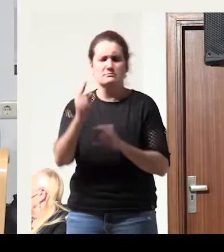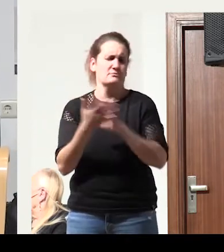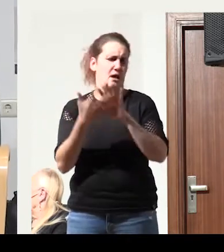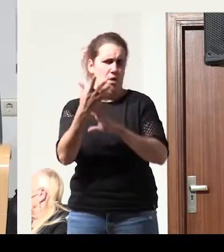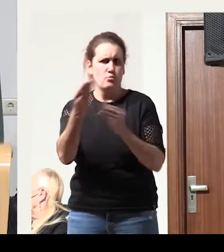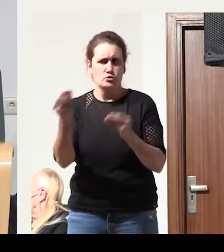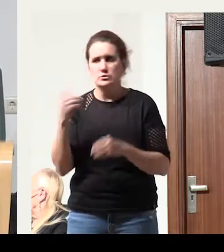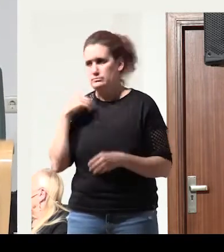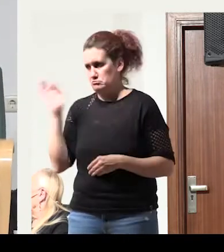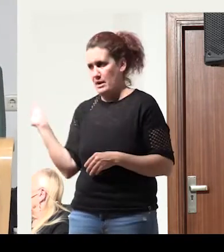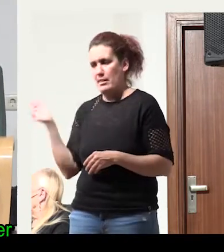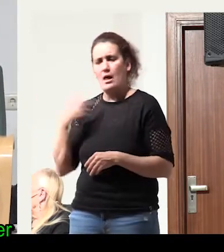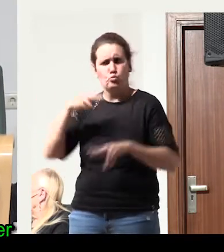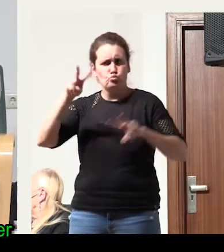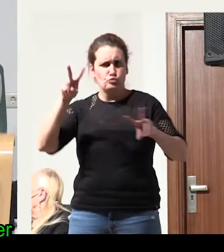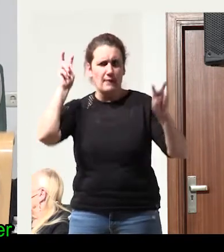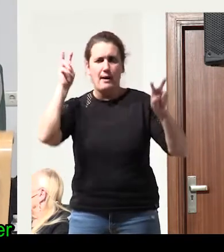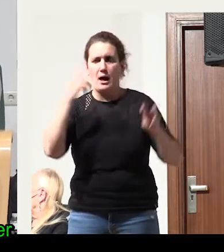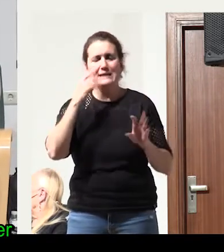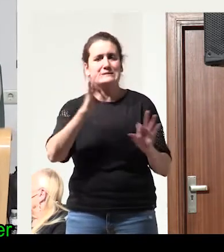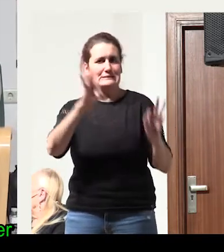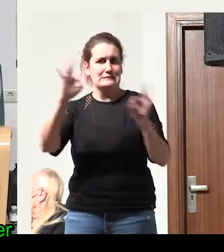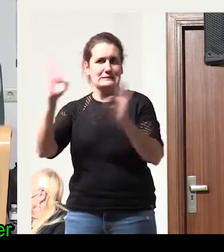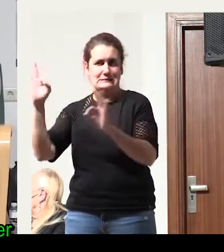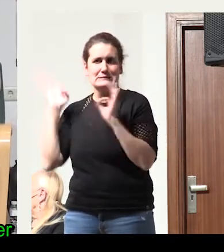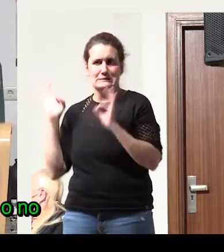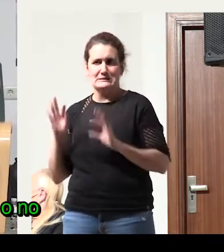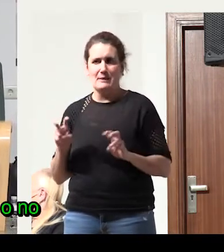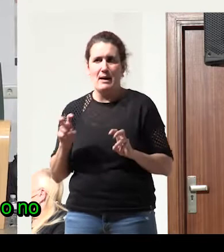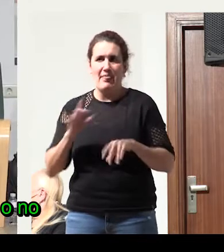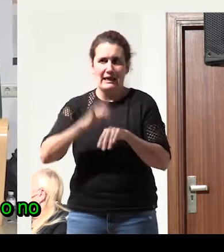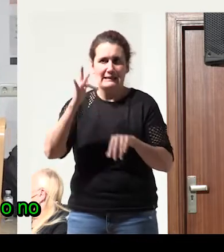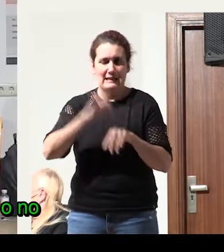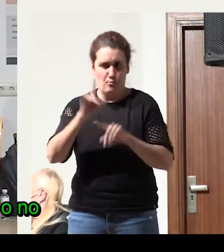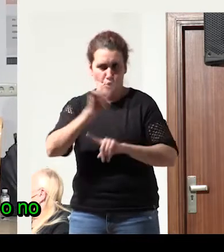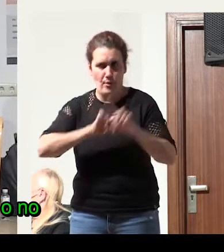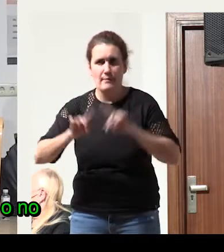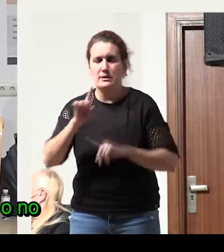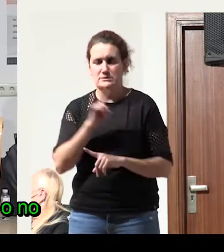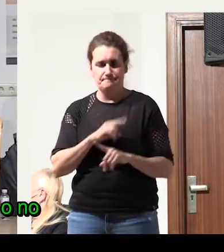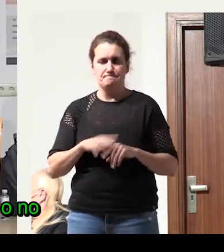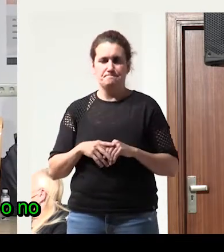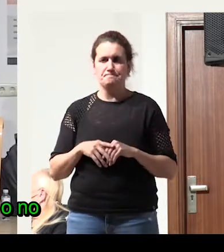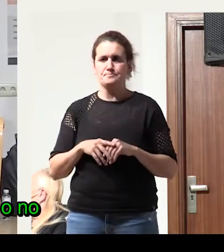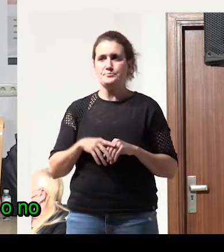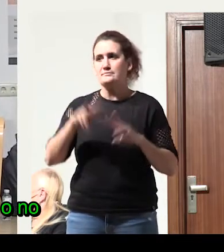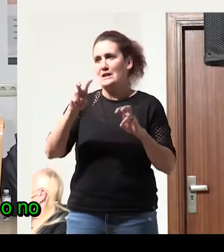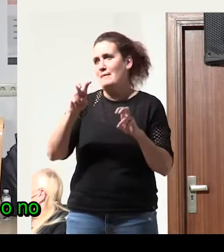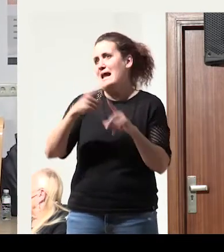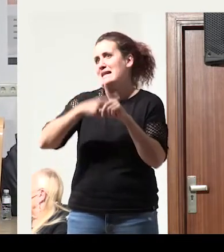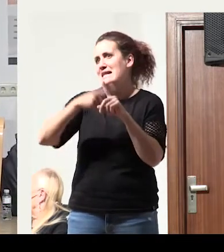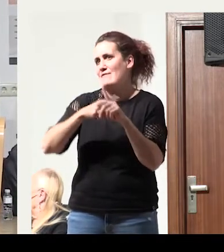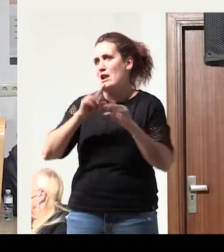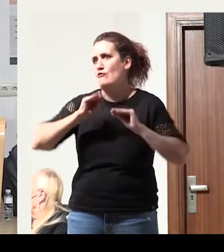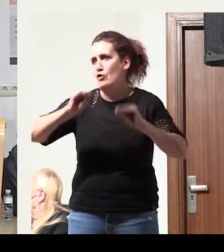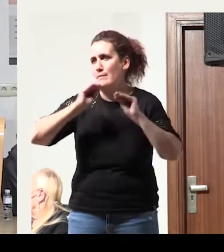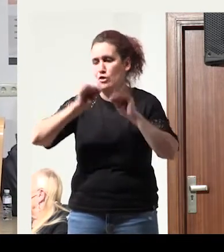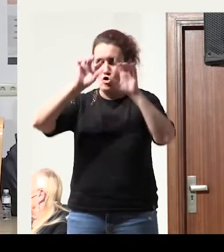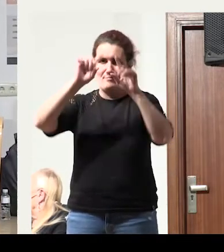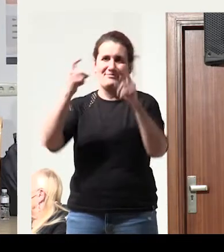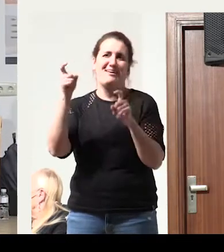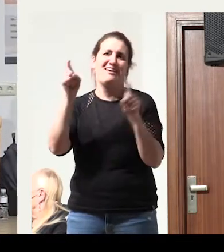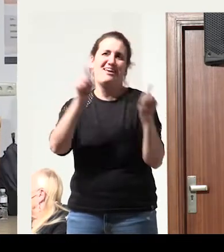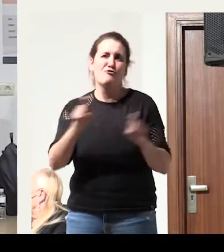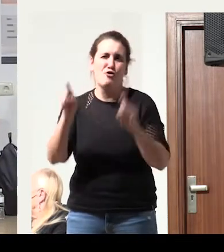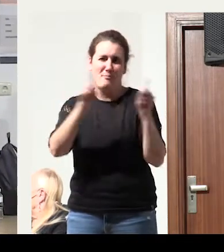que tiene especificidades, ¿no? La brecha digital tiene que ver con tener un nivel de formación o no en informática. Tiene que ver